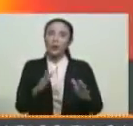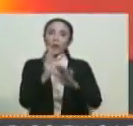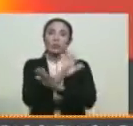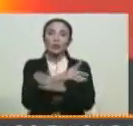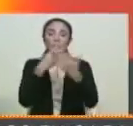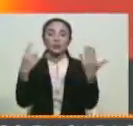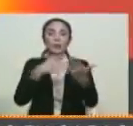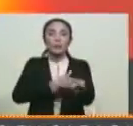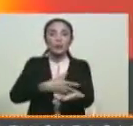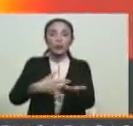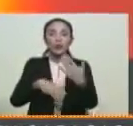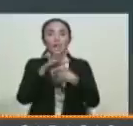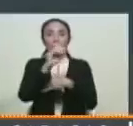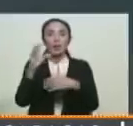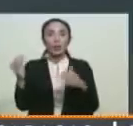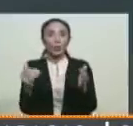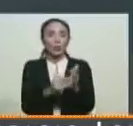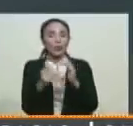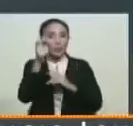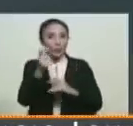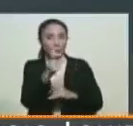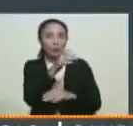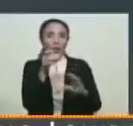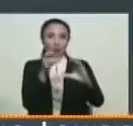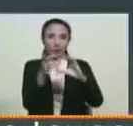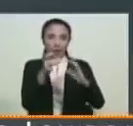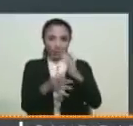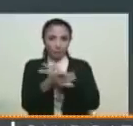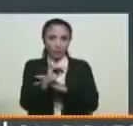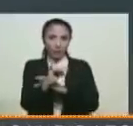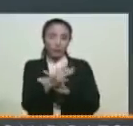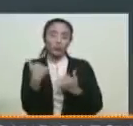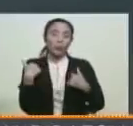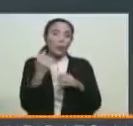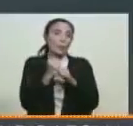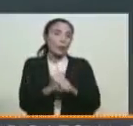16.500.000 carnetizados. Yo aspiro que todos los carnetizados salgan a votar.